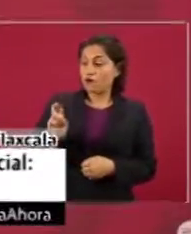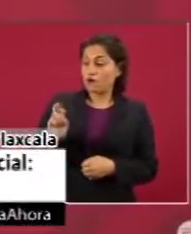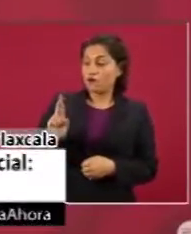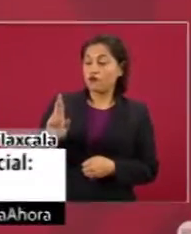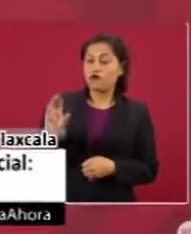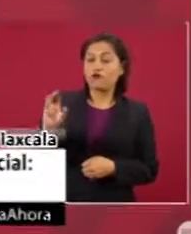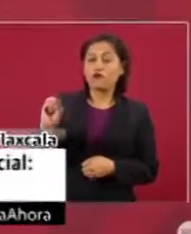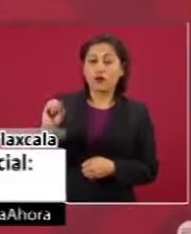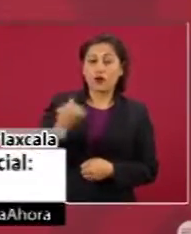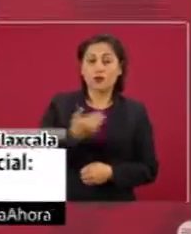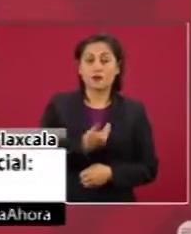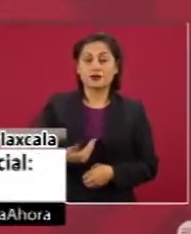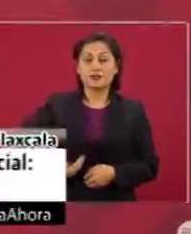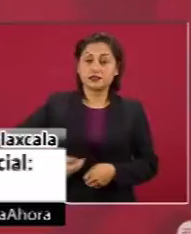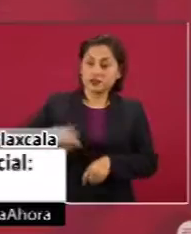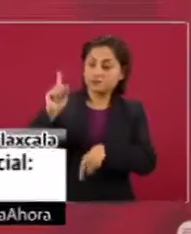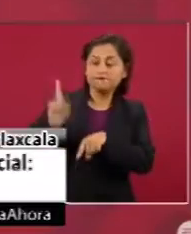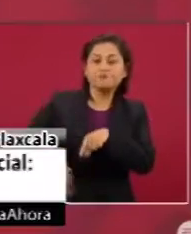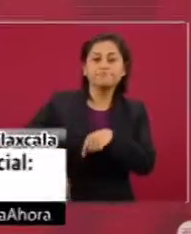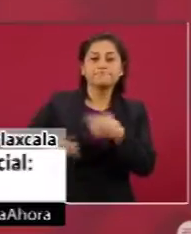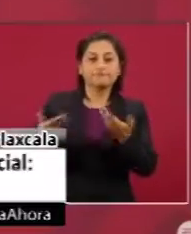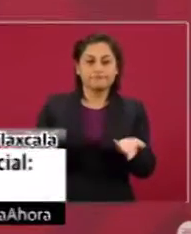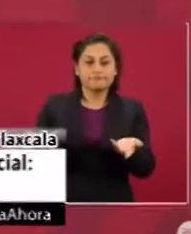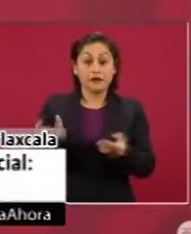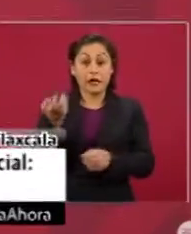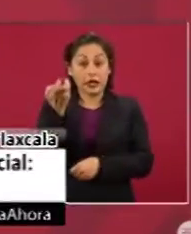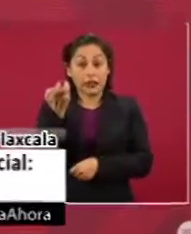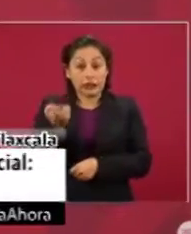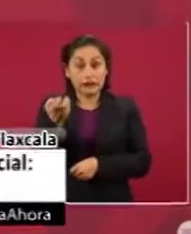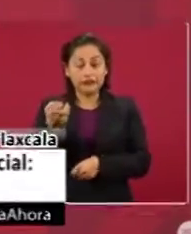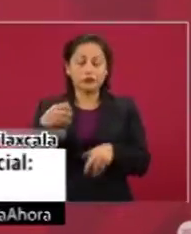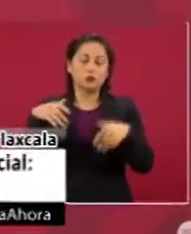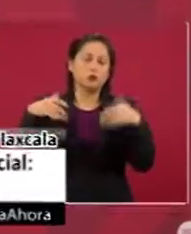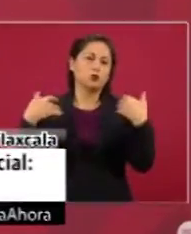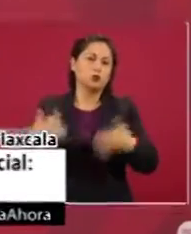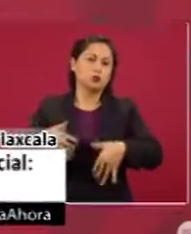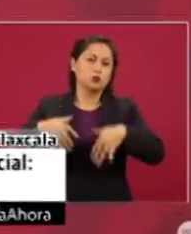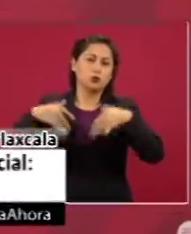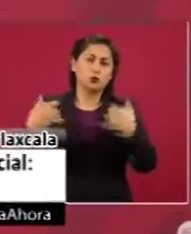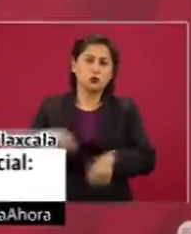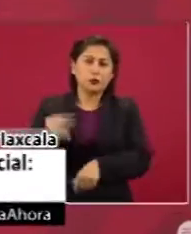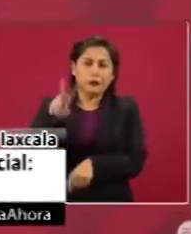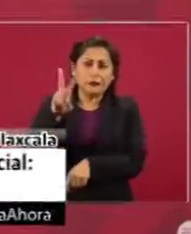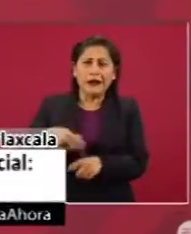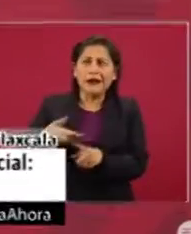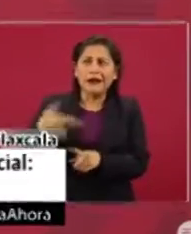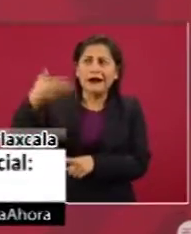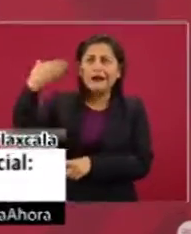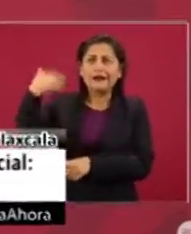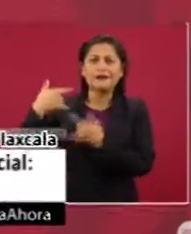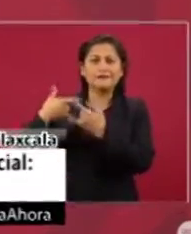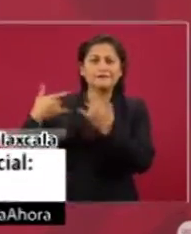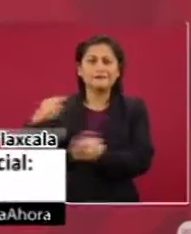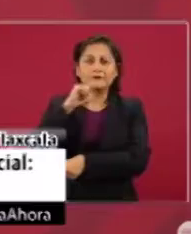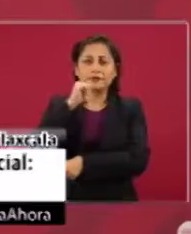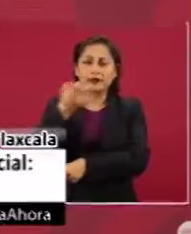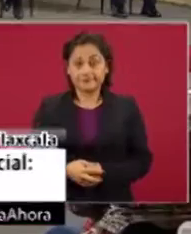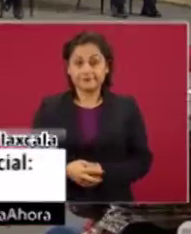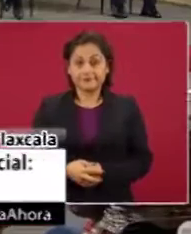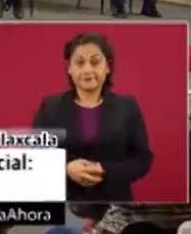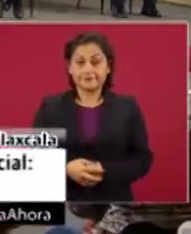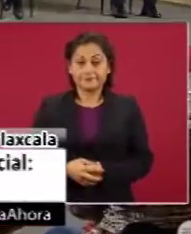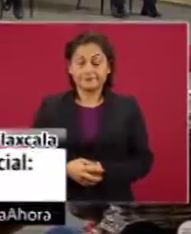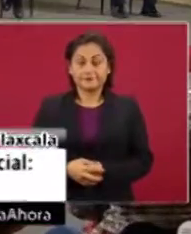Obrador al Congreso consiste en que una vez que entre en vigor, el presidente podrá ser juzgado por cualquier delito como cualquier ciudadano